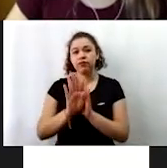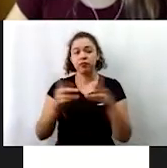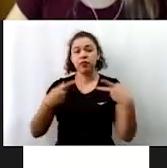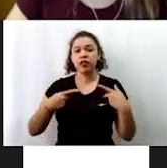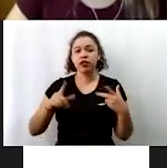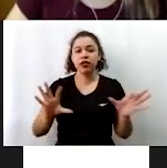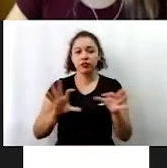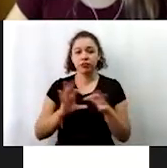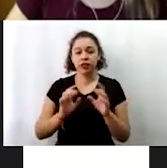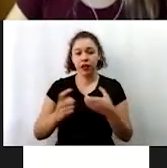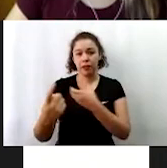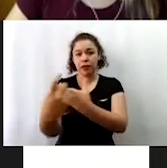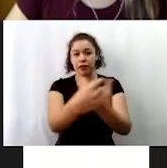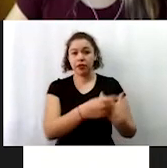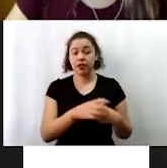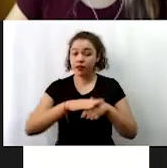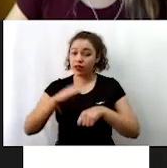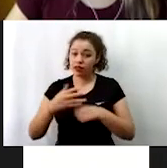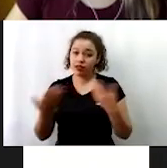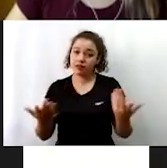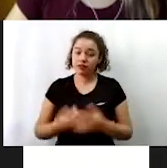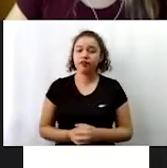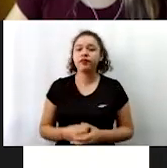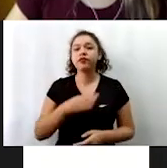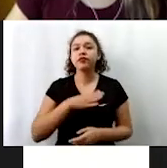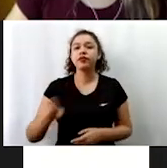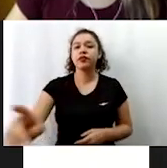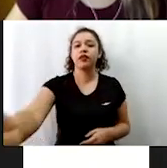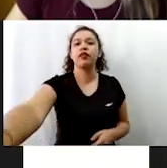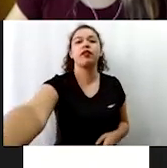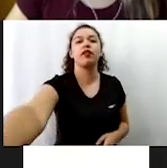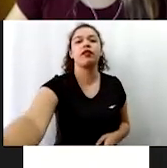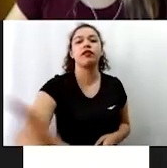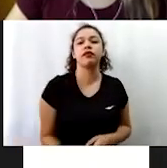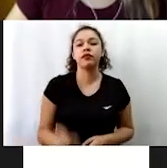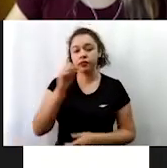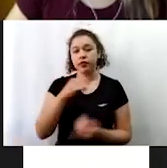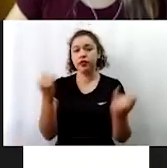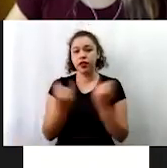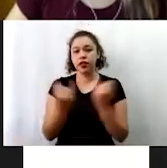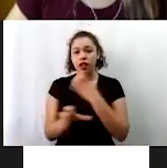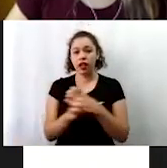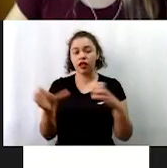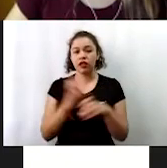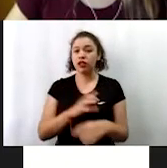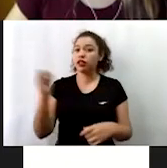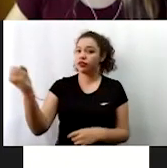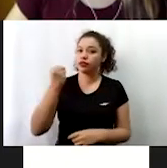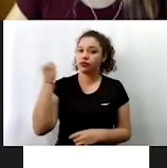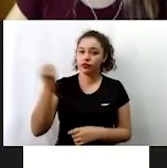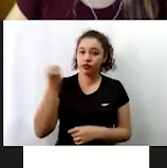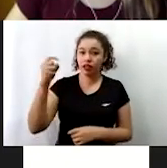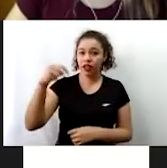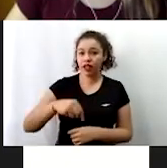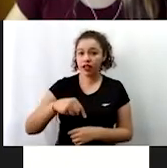personas. Y pues bueno, también tenemos dentro de las cosas la suerte de que